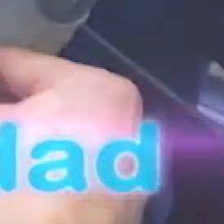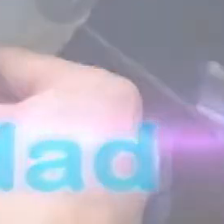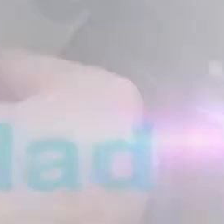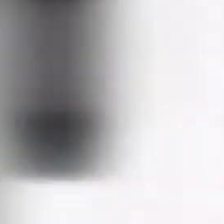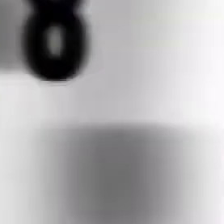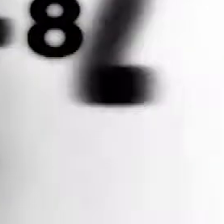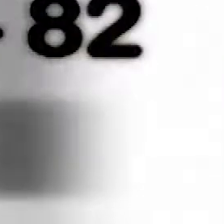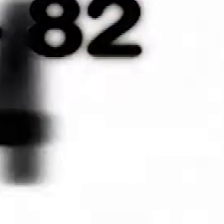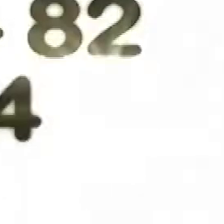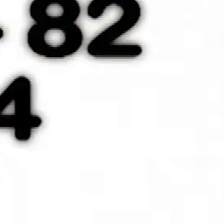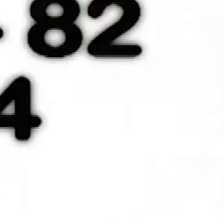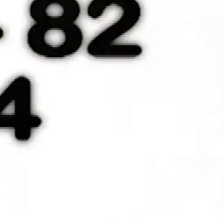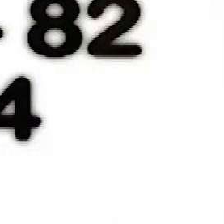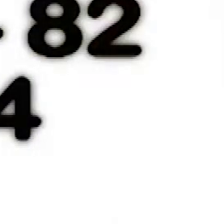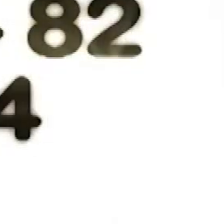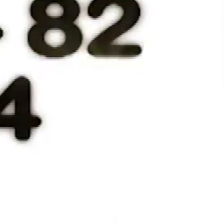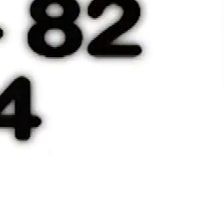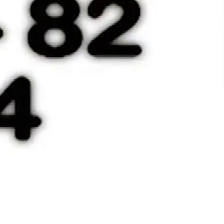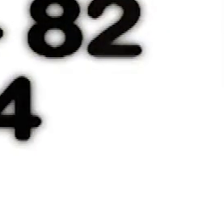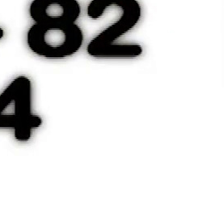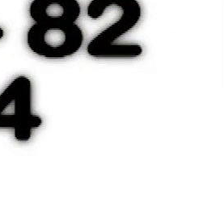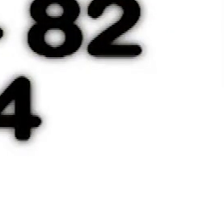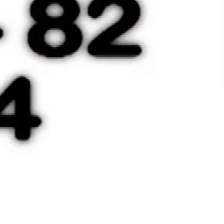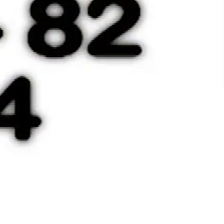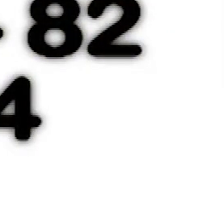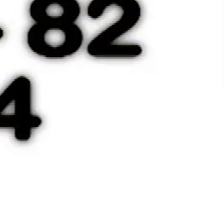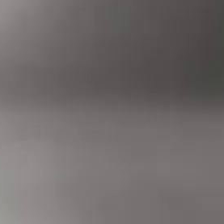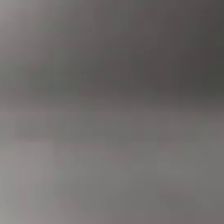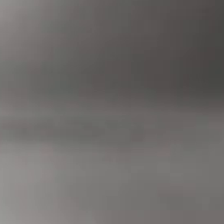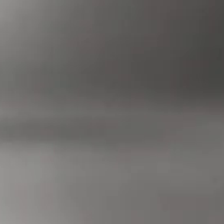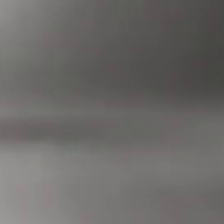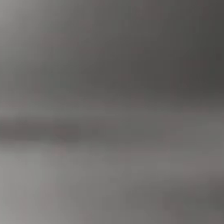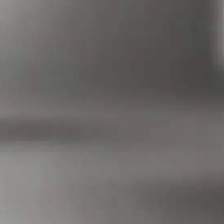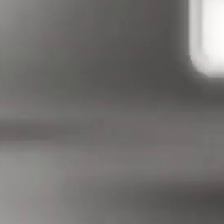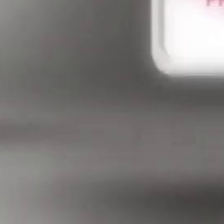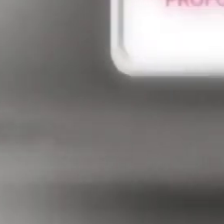responsabilidad, todo esto en Unidad Optométrica del Dr. Jiménez.